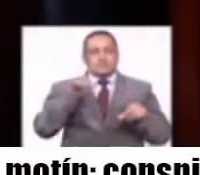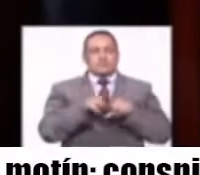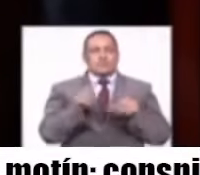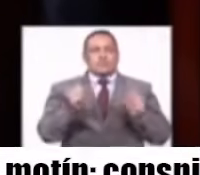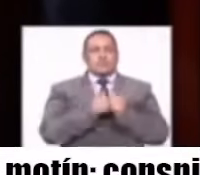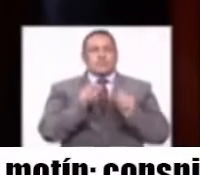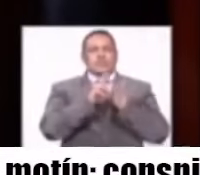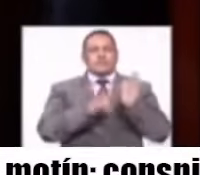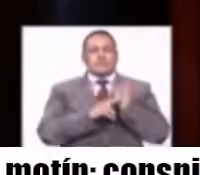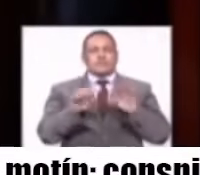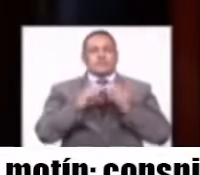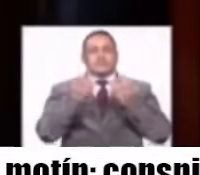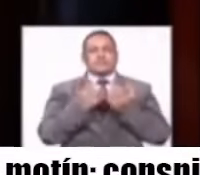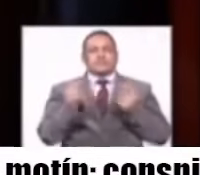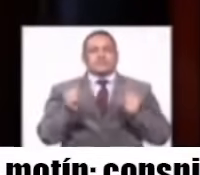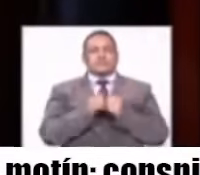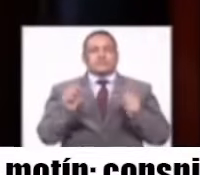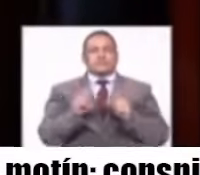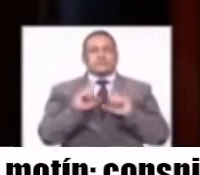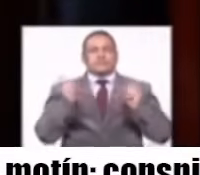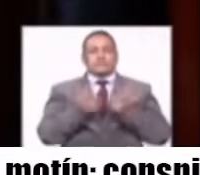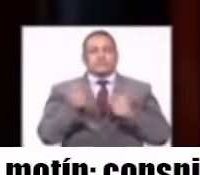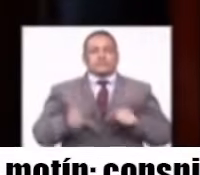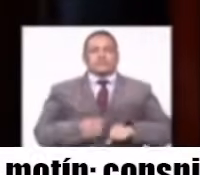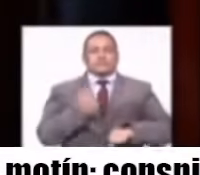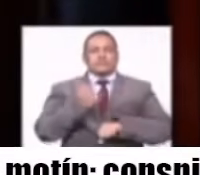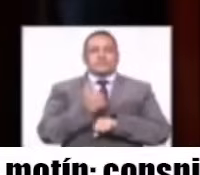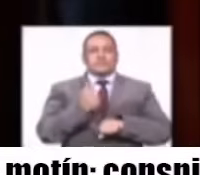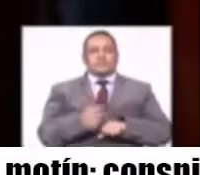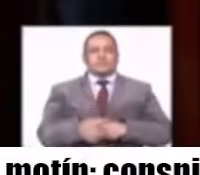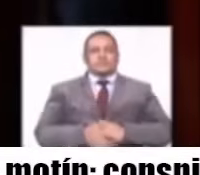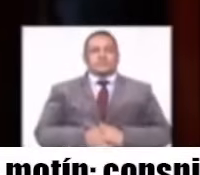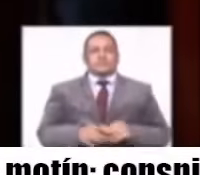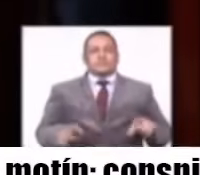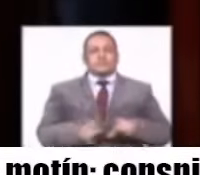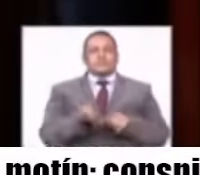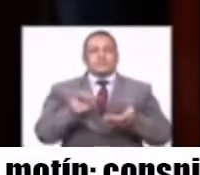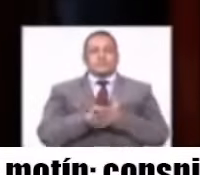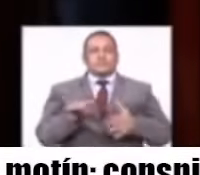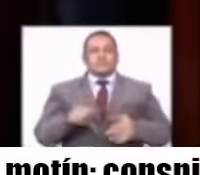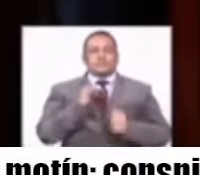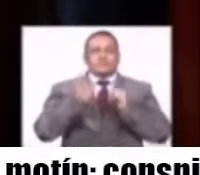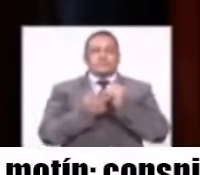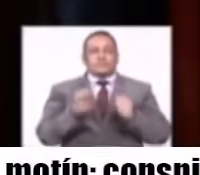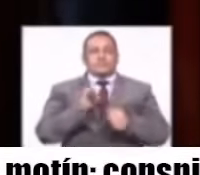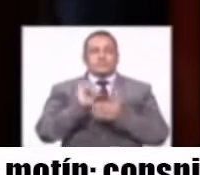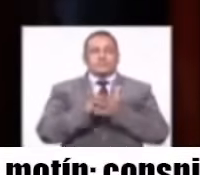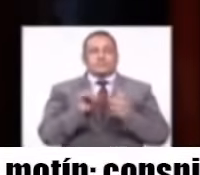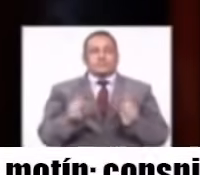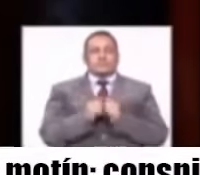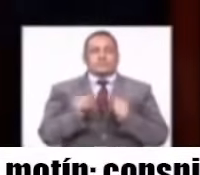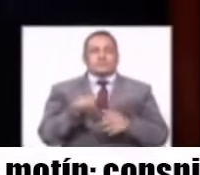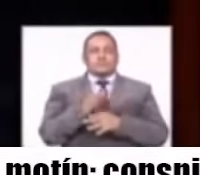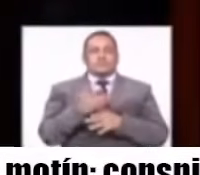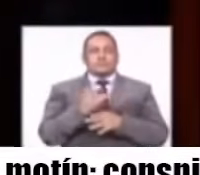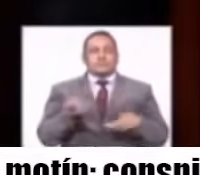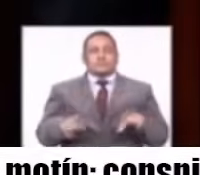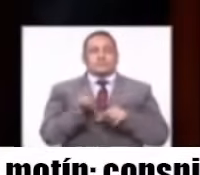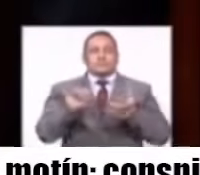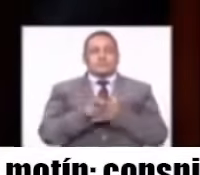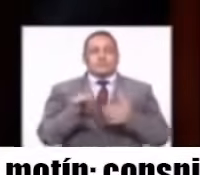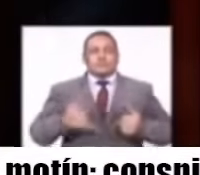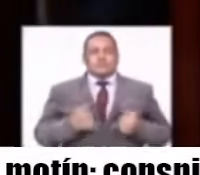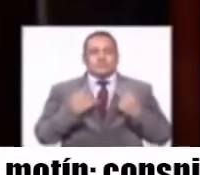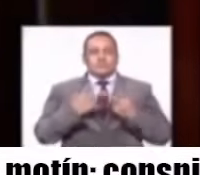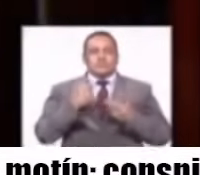Reglamento del Congreso de la República y la jurisprudencia pertinente, garantizando el derecho de las partes intervinientes a expresar sus argumentos